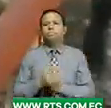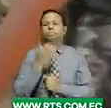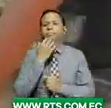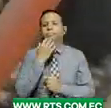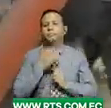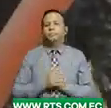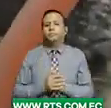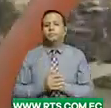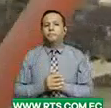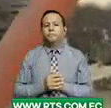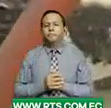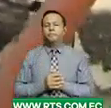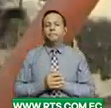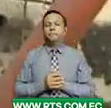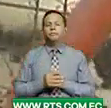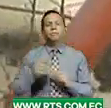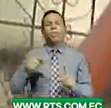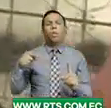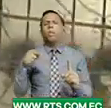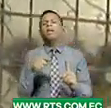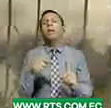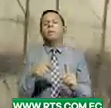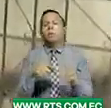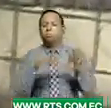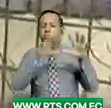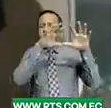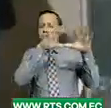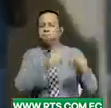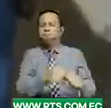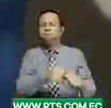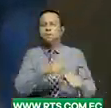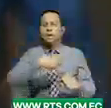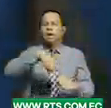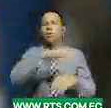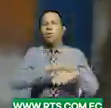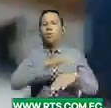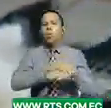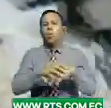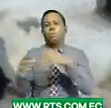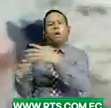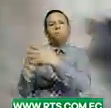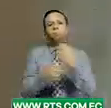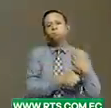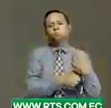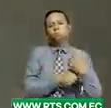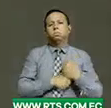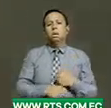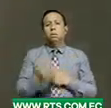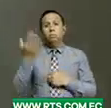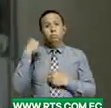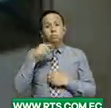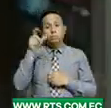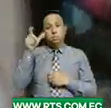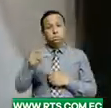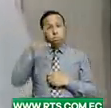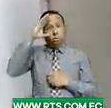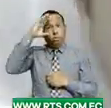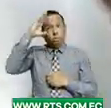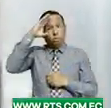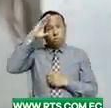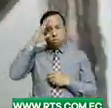El objetivo era atrapar a los presuntos autores del asesinato de un policía en Nueva Prosperina la